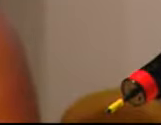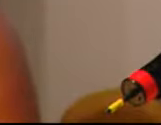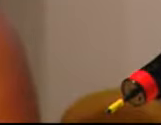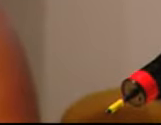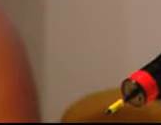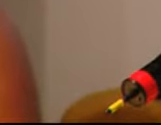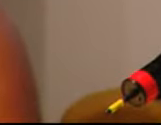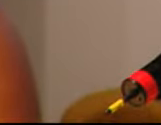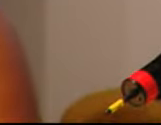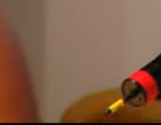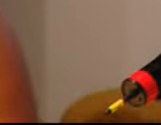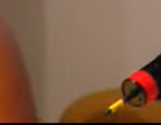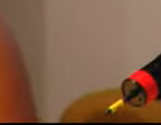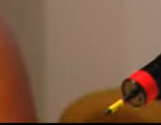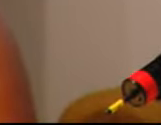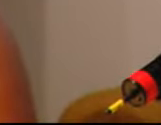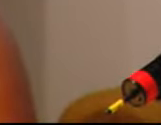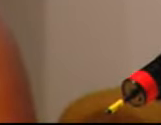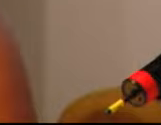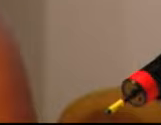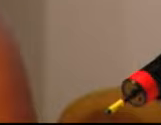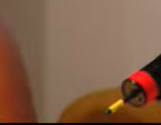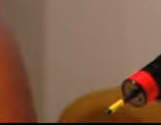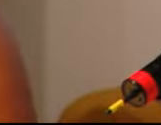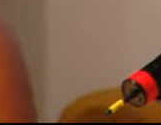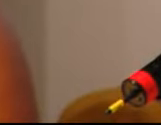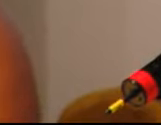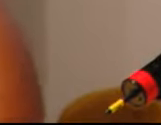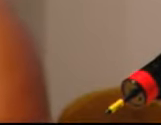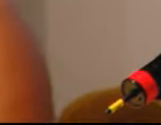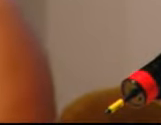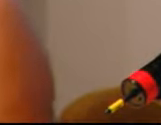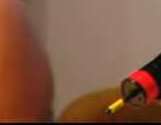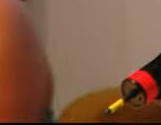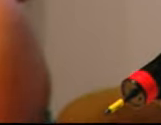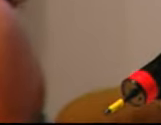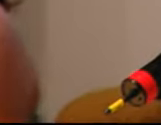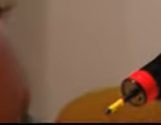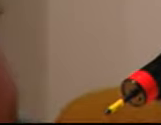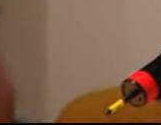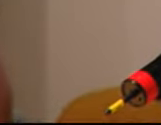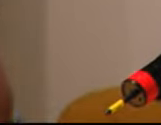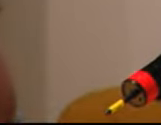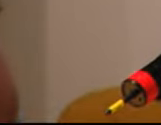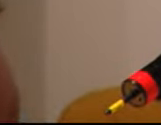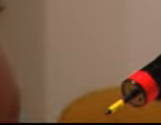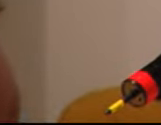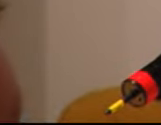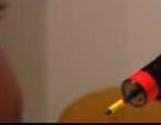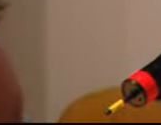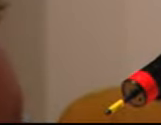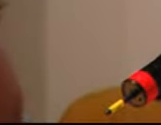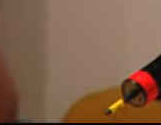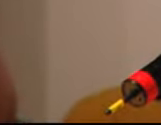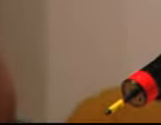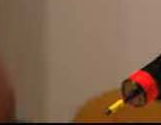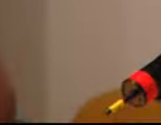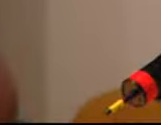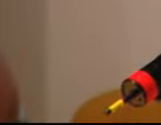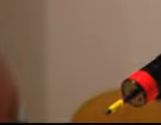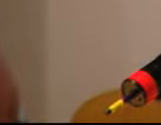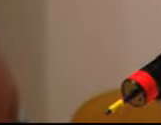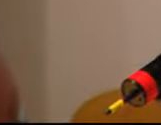que eso cambie. Ayer escuché en un panel alguien que decía que en realidad la